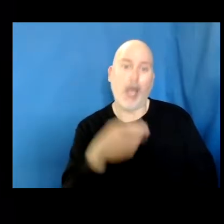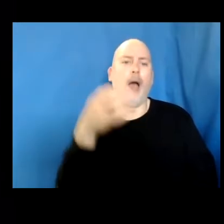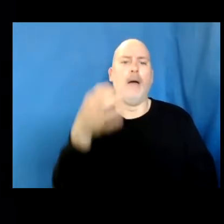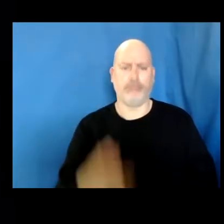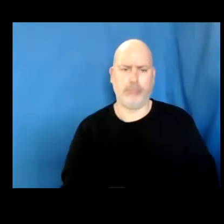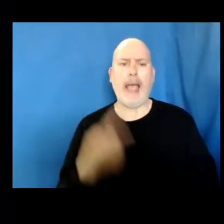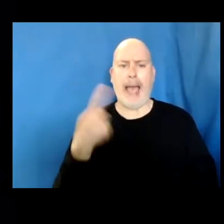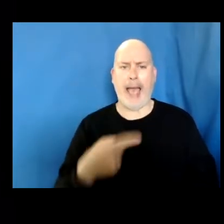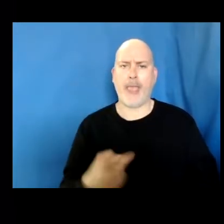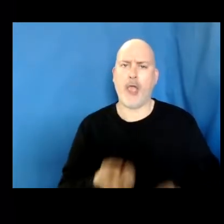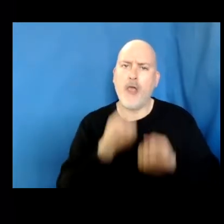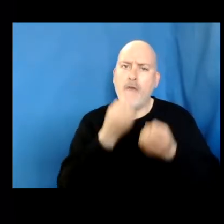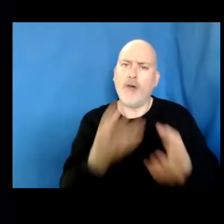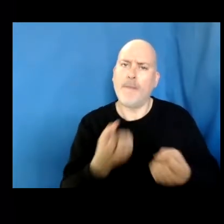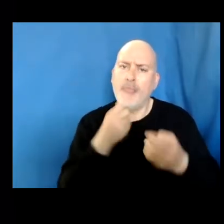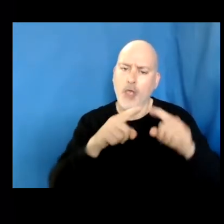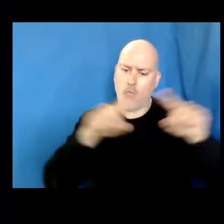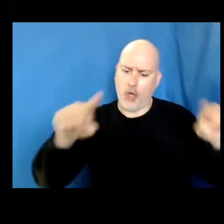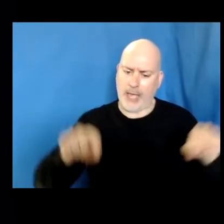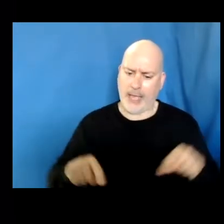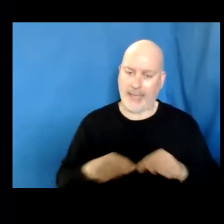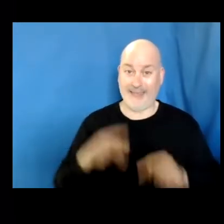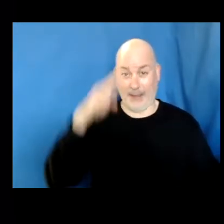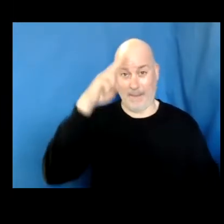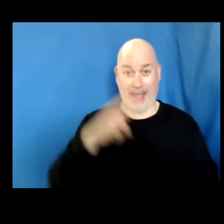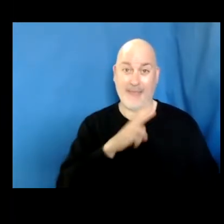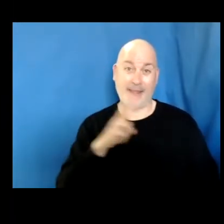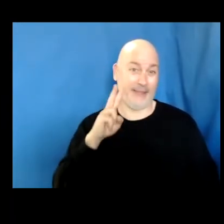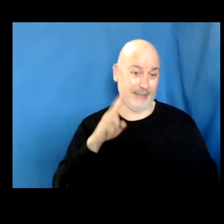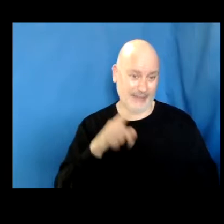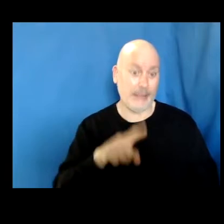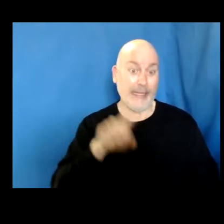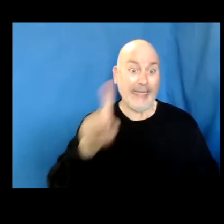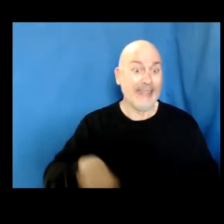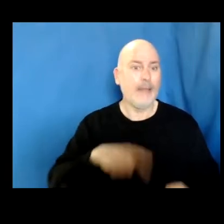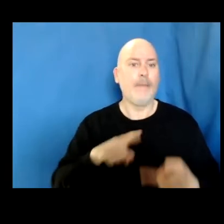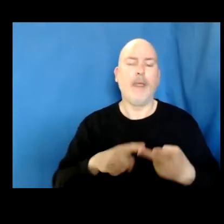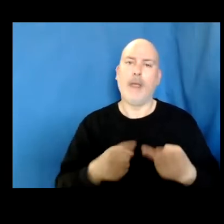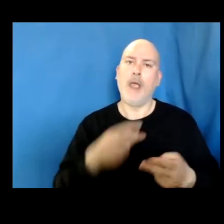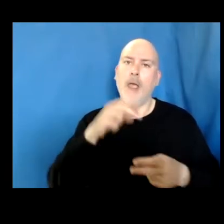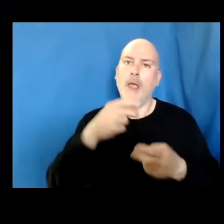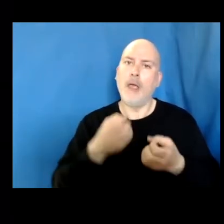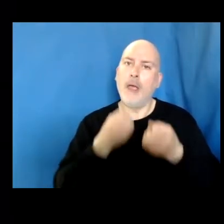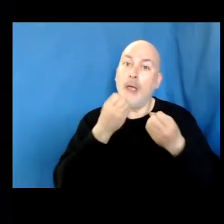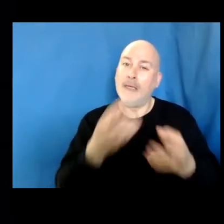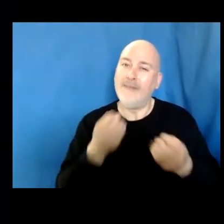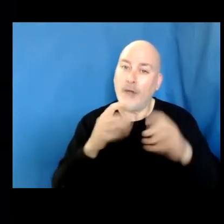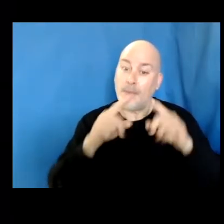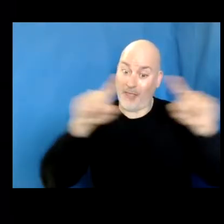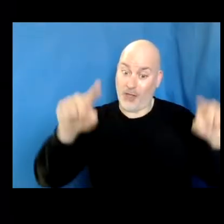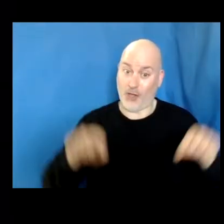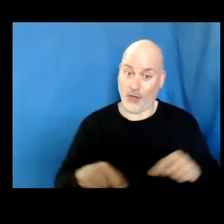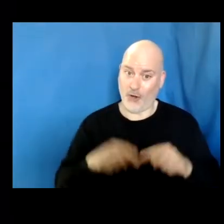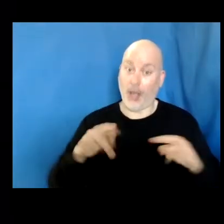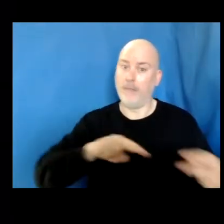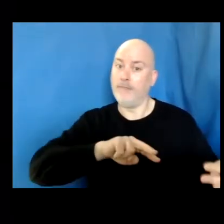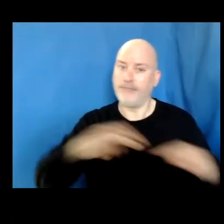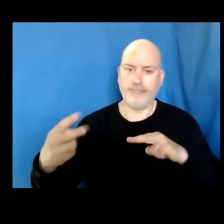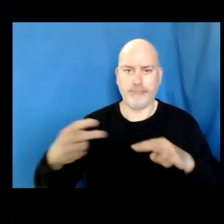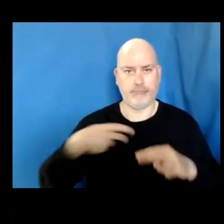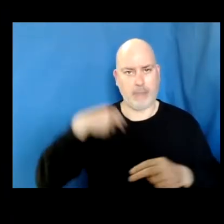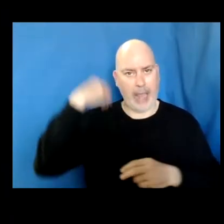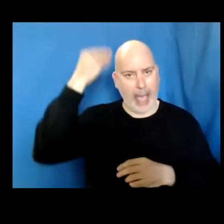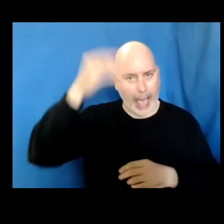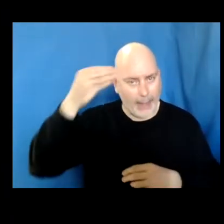hojas informativas para padres y también hojas informativas que están traducidas tanto al árabe como